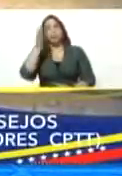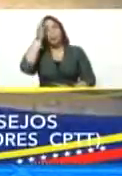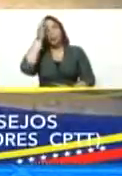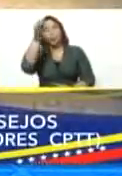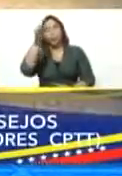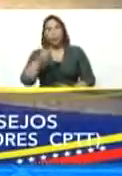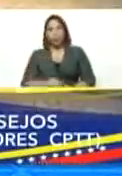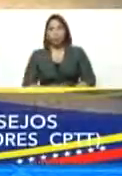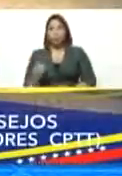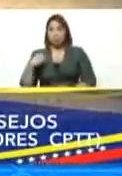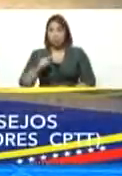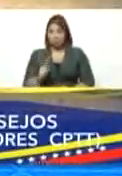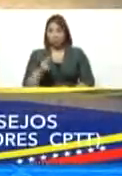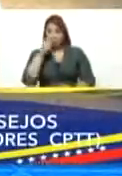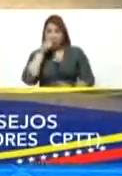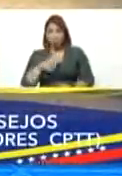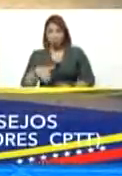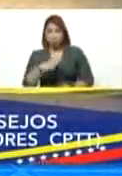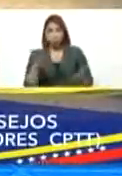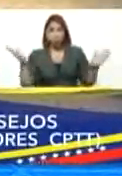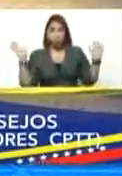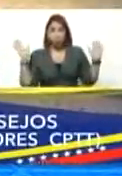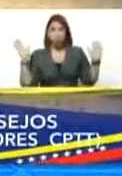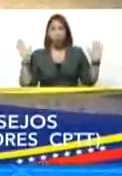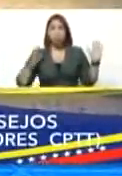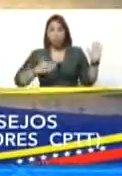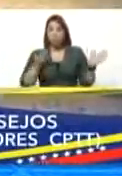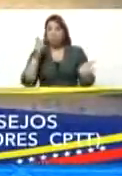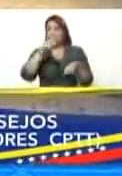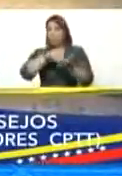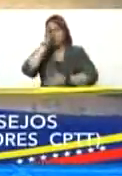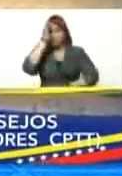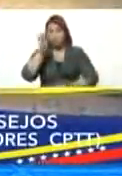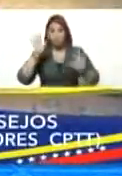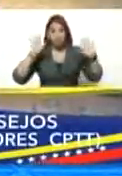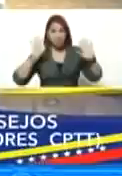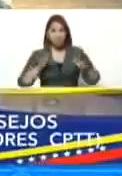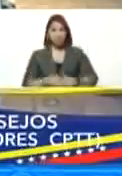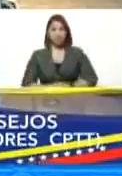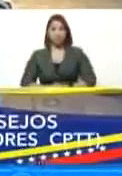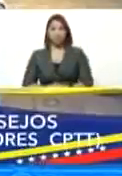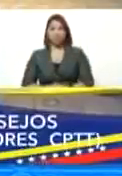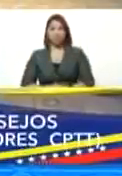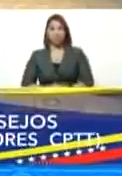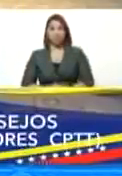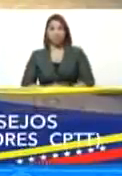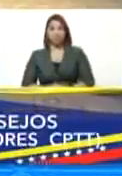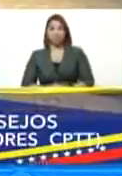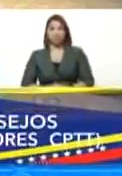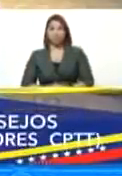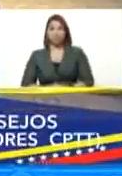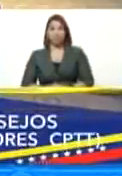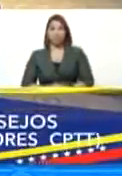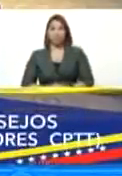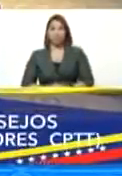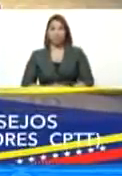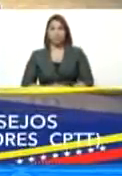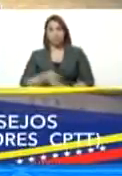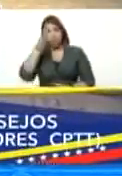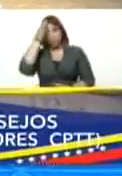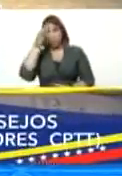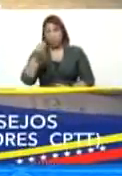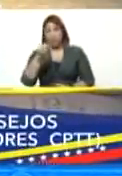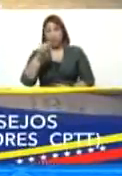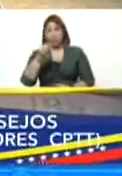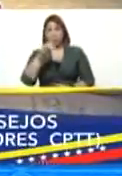Rivero, concejal, mira, tiene público, ¿vale? Puede llegar a concejal. ¿Ah? Concejal de la